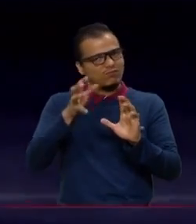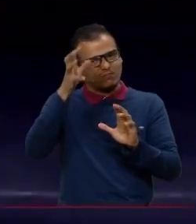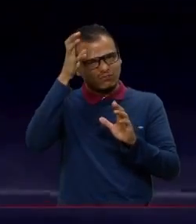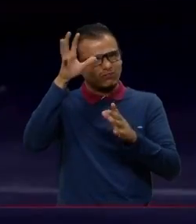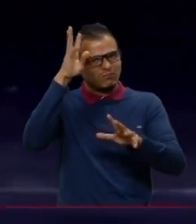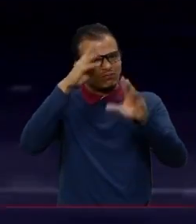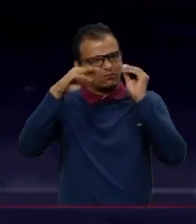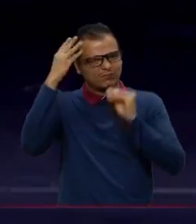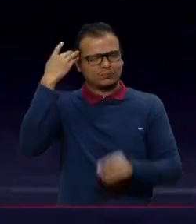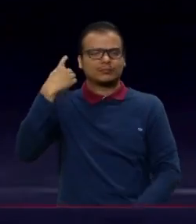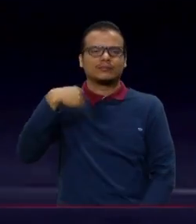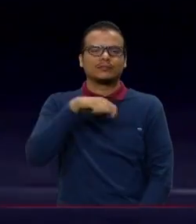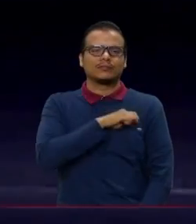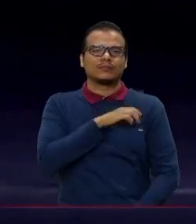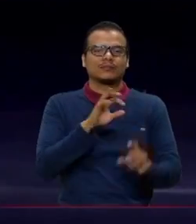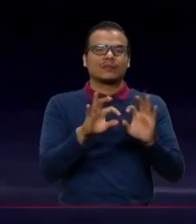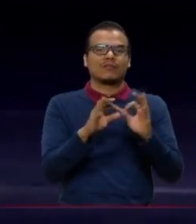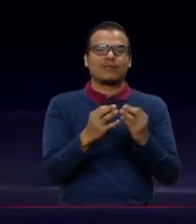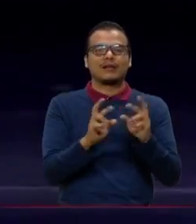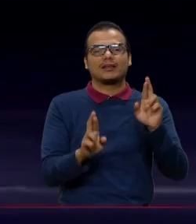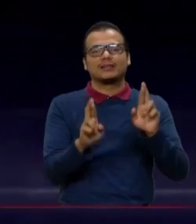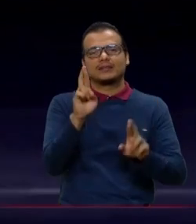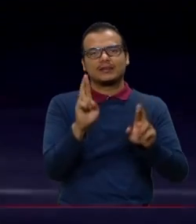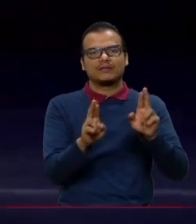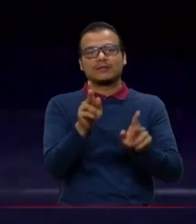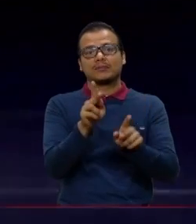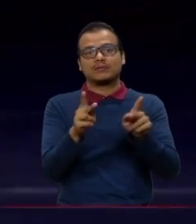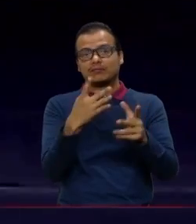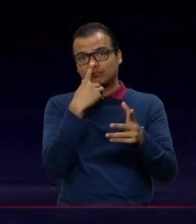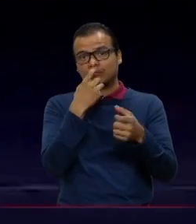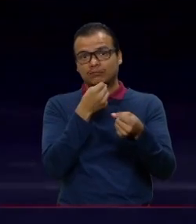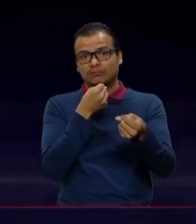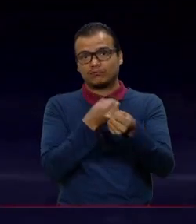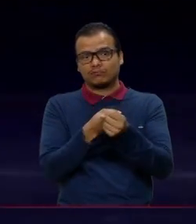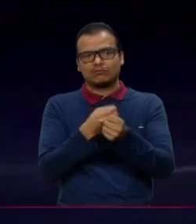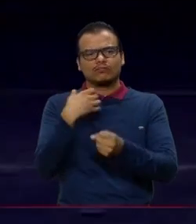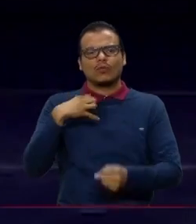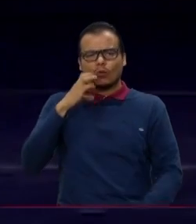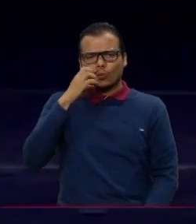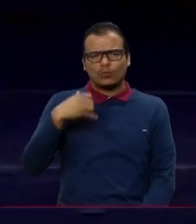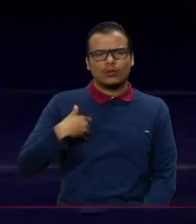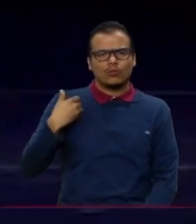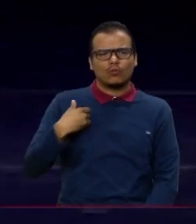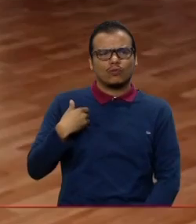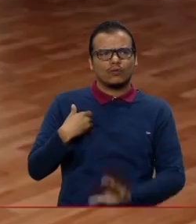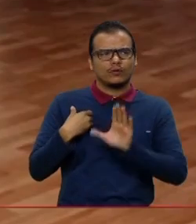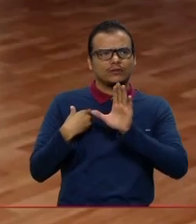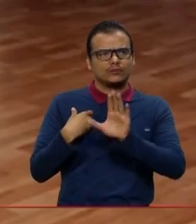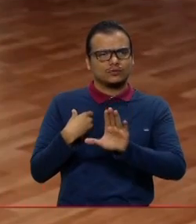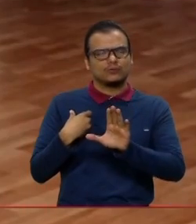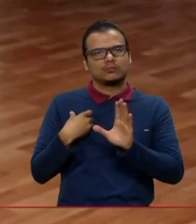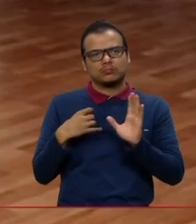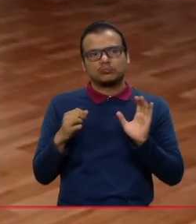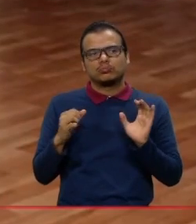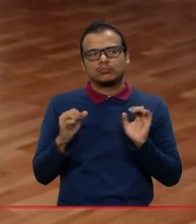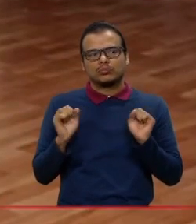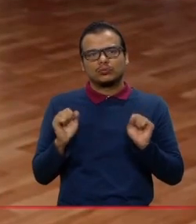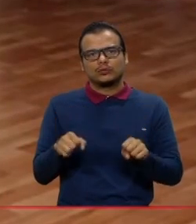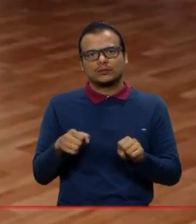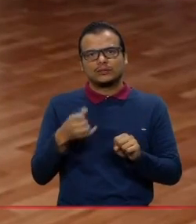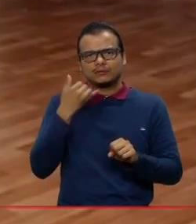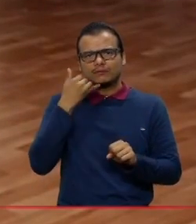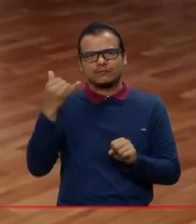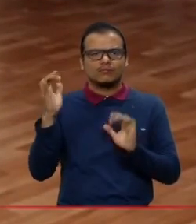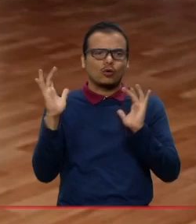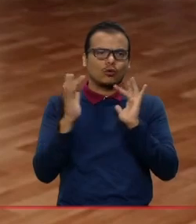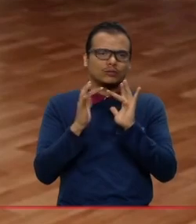exterior la familia organizó una rifa y las personas interesadas en apoyar a este joven talento caleño de la danza clásica pueden contactarlo al